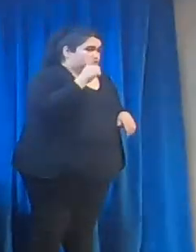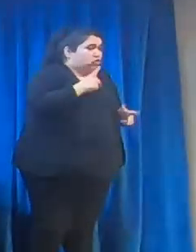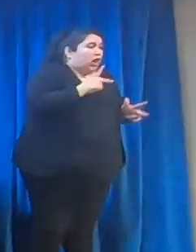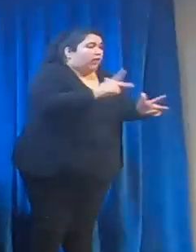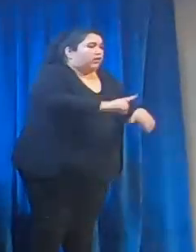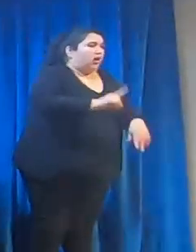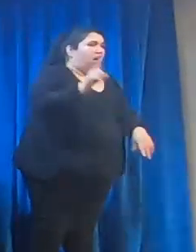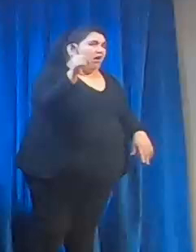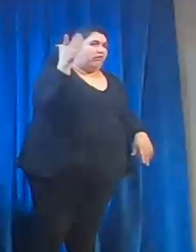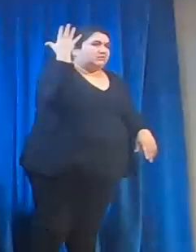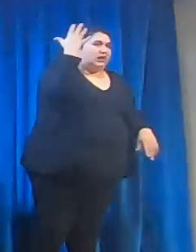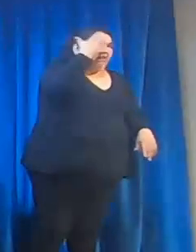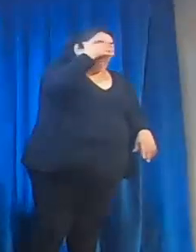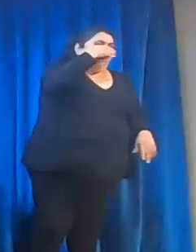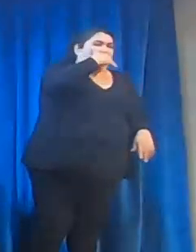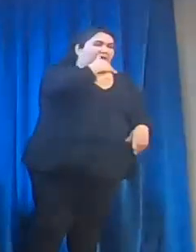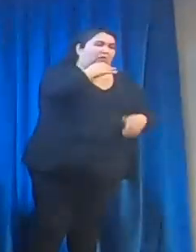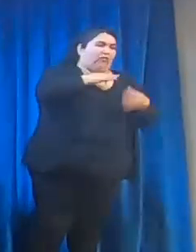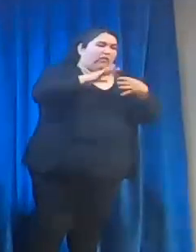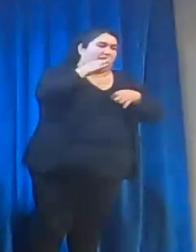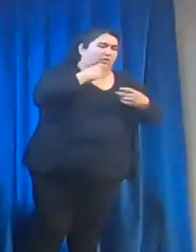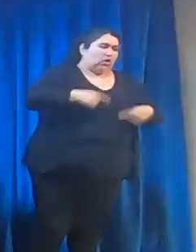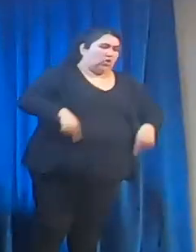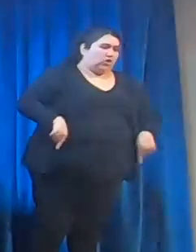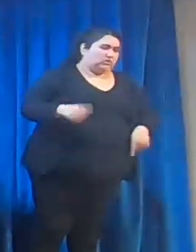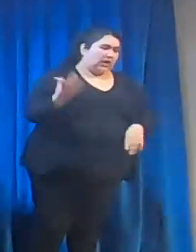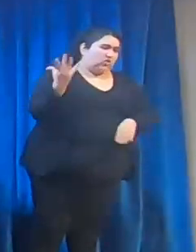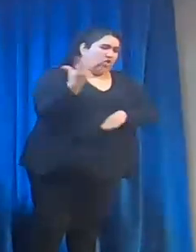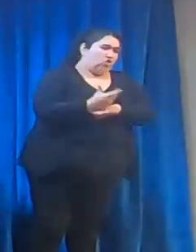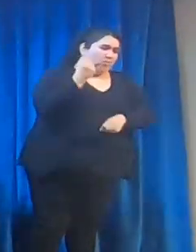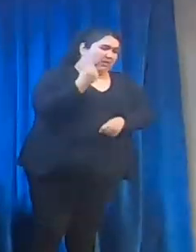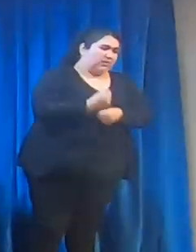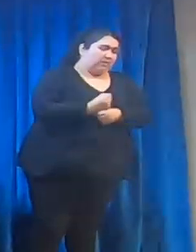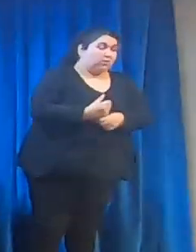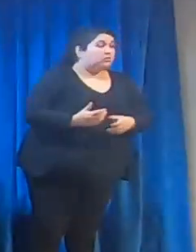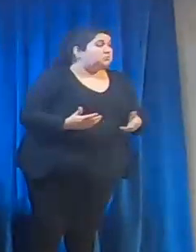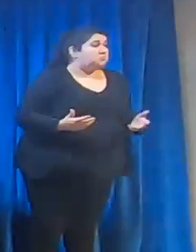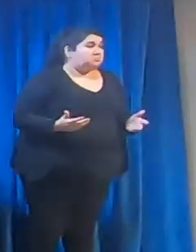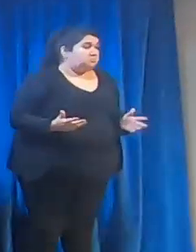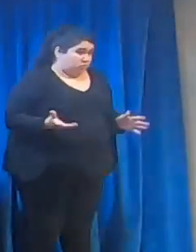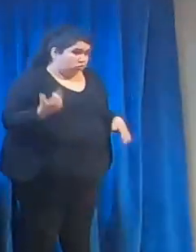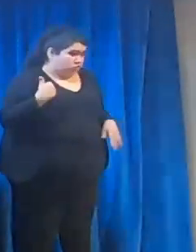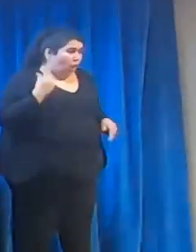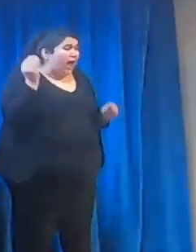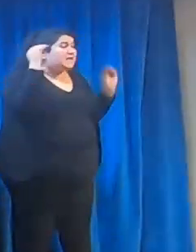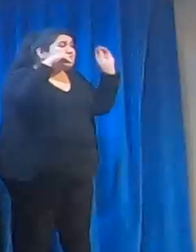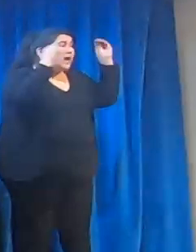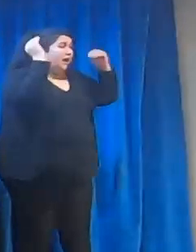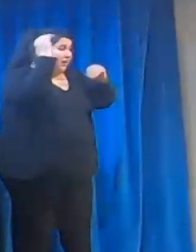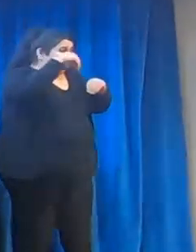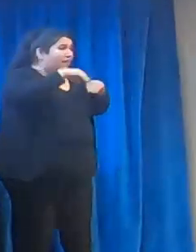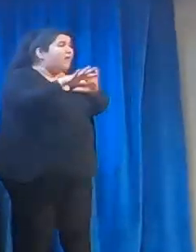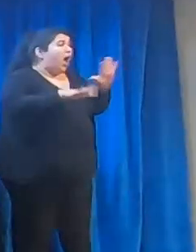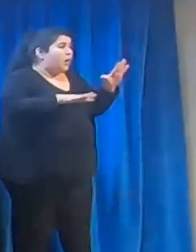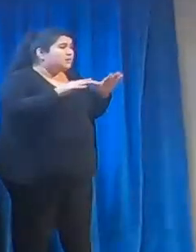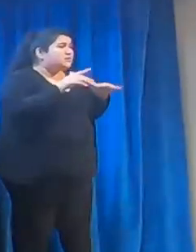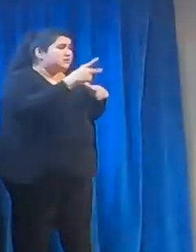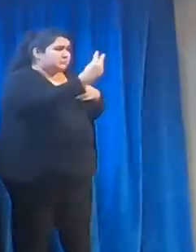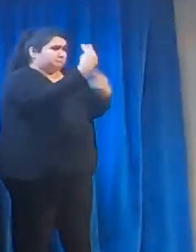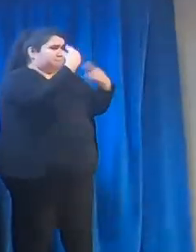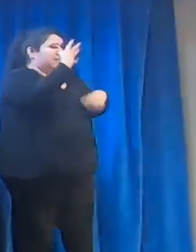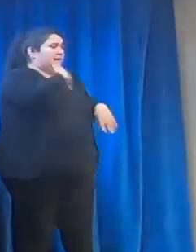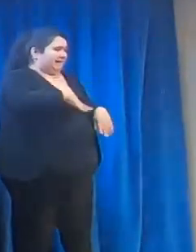no, es un negro que viene a vender cosas y nos saca el laburo. No. Digo, yo soy exagerada en mis exposiciones, pero ahí queda claro, ¿no?